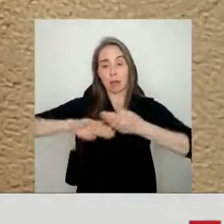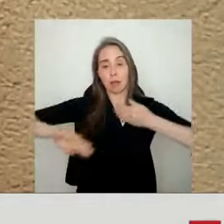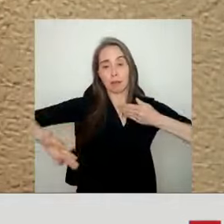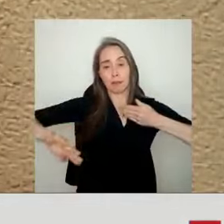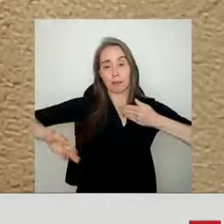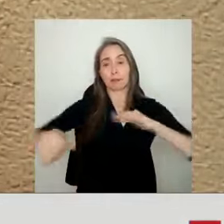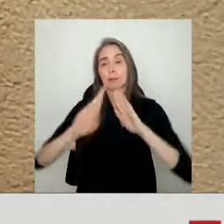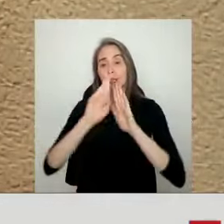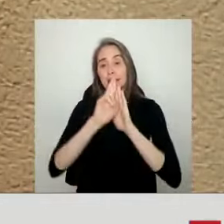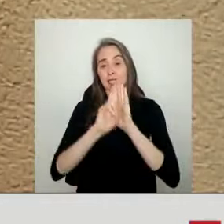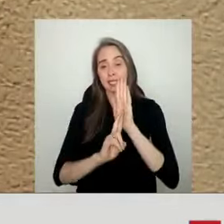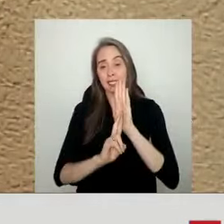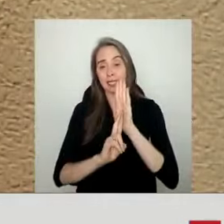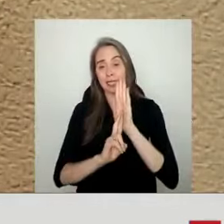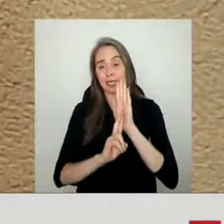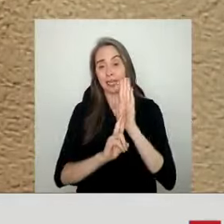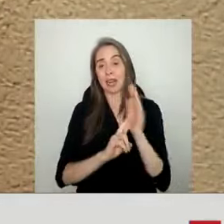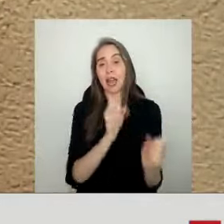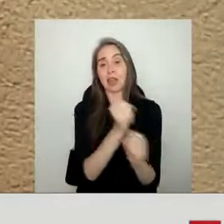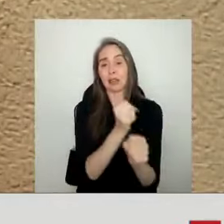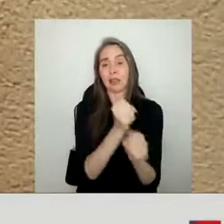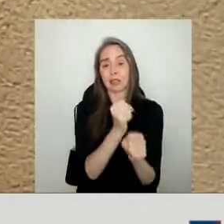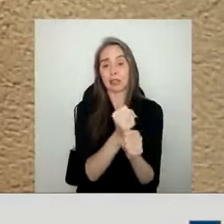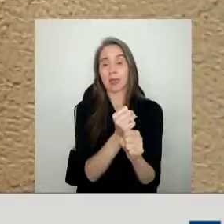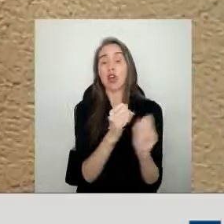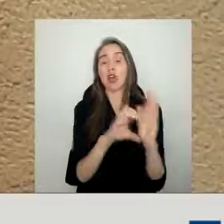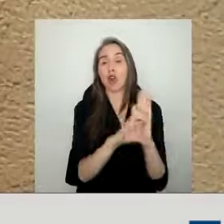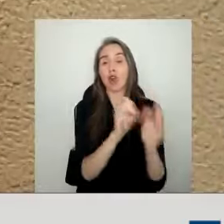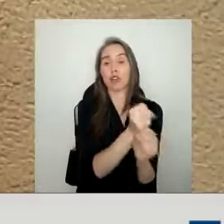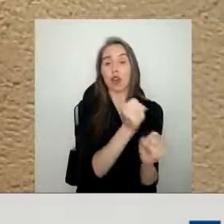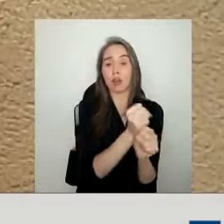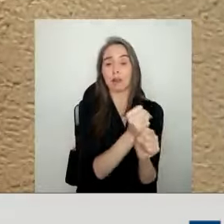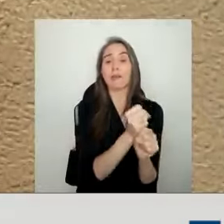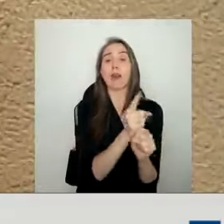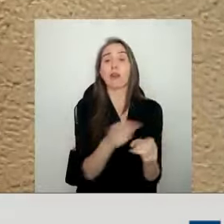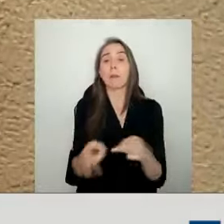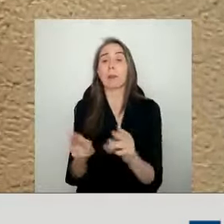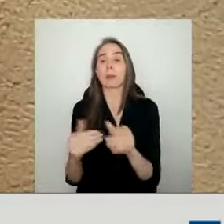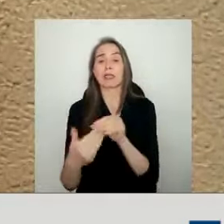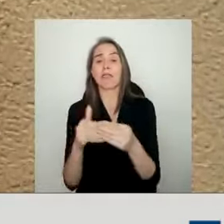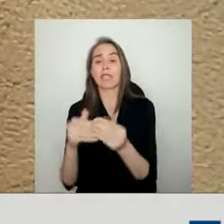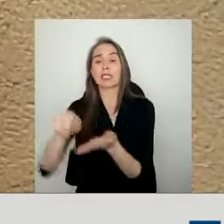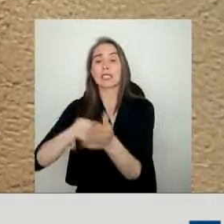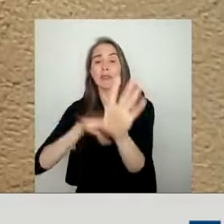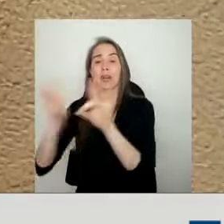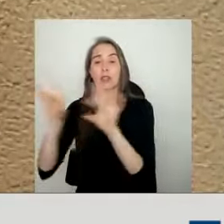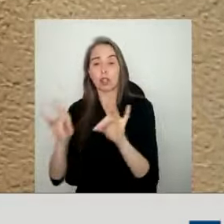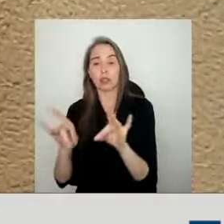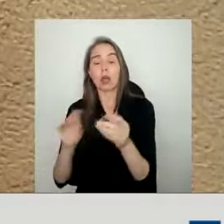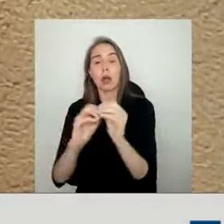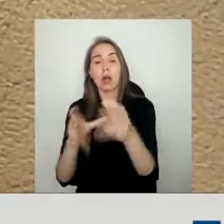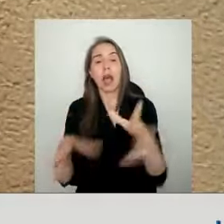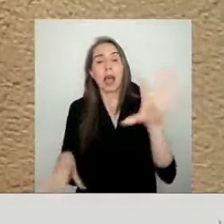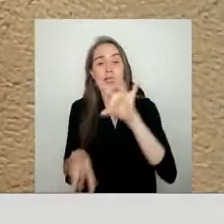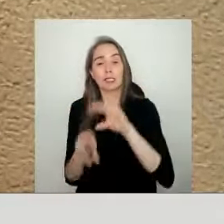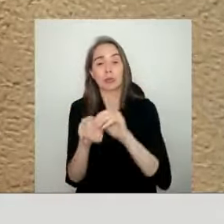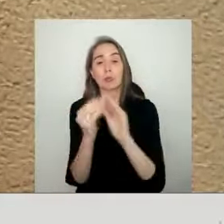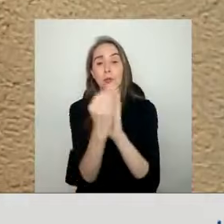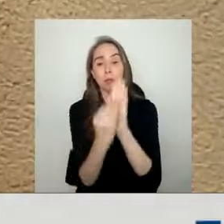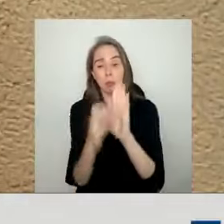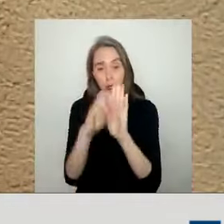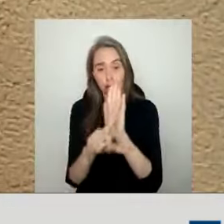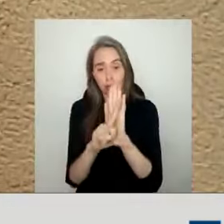laboral permita la flexibilidad en la contratación En conclusión este proyecto de ley es positivo y